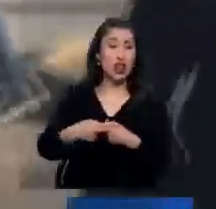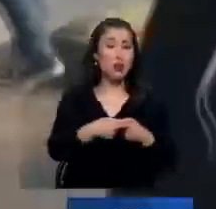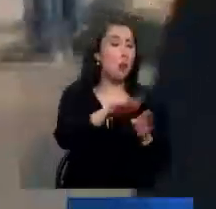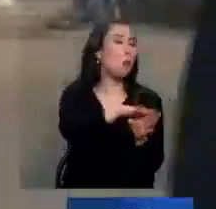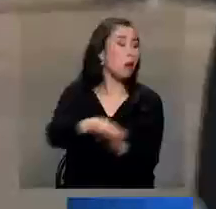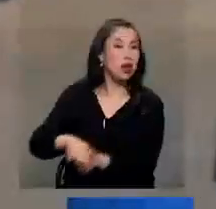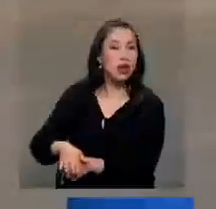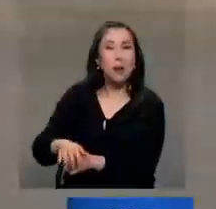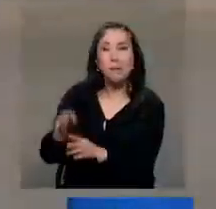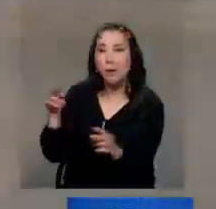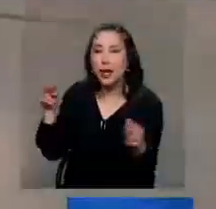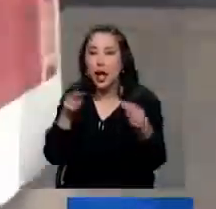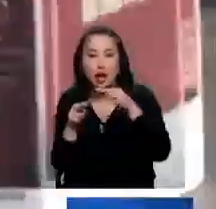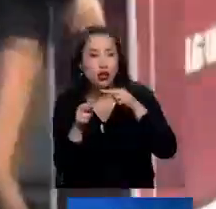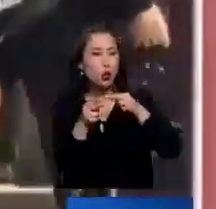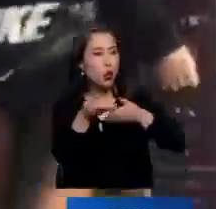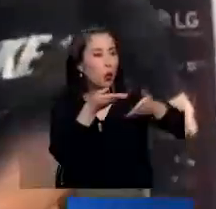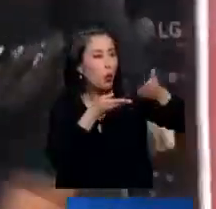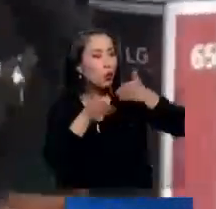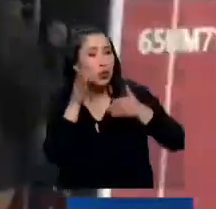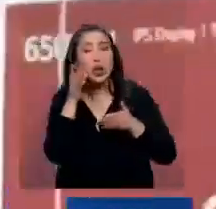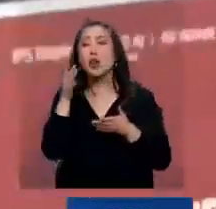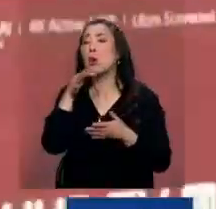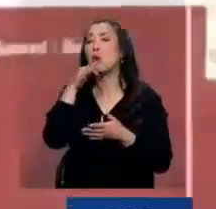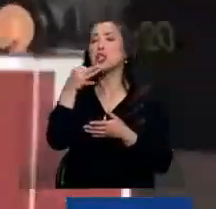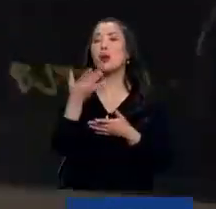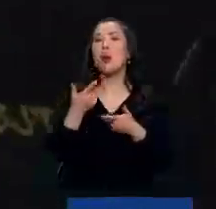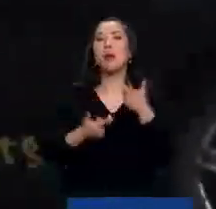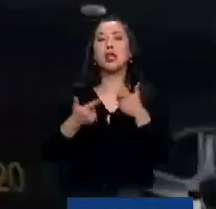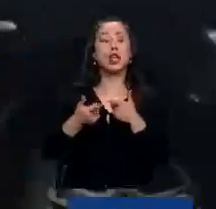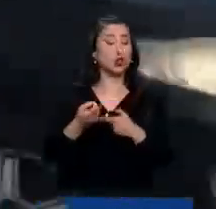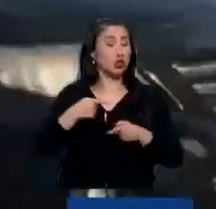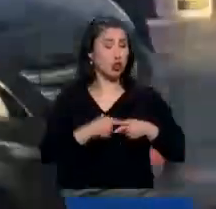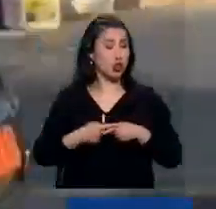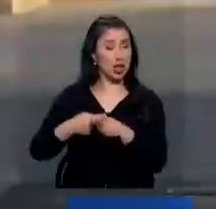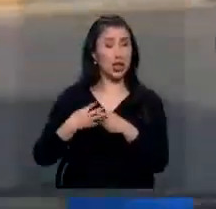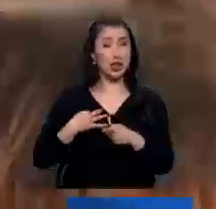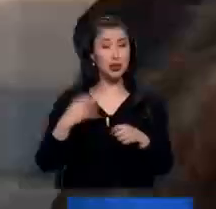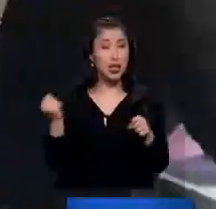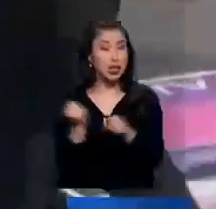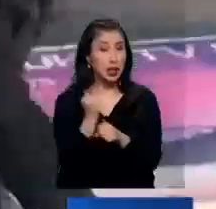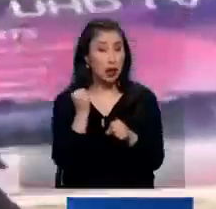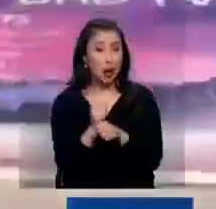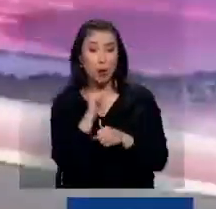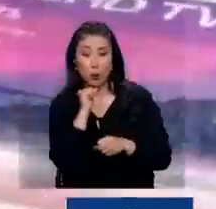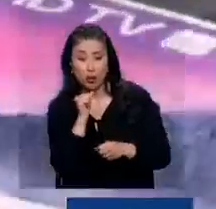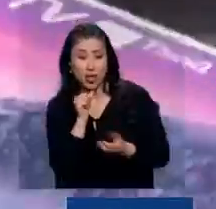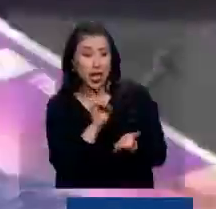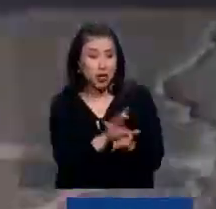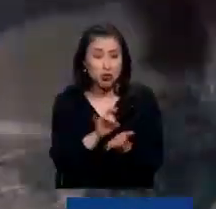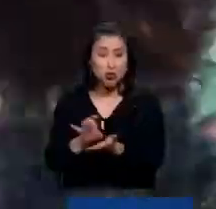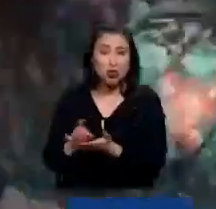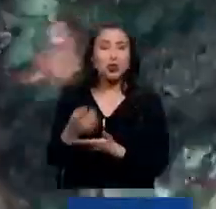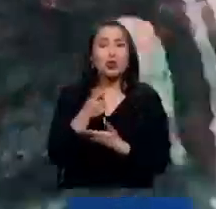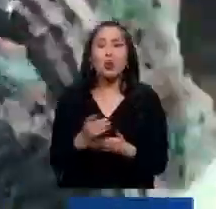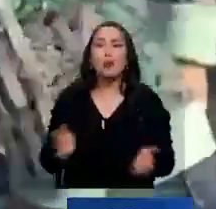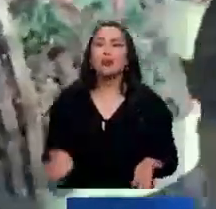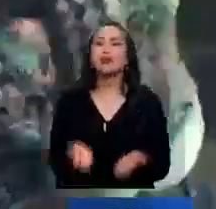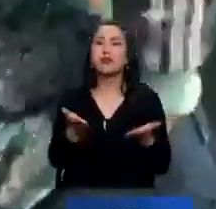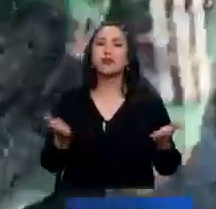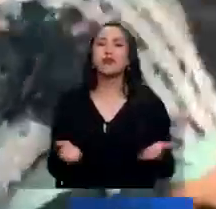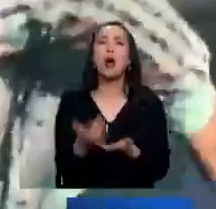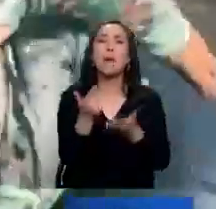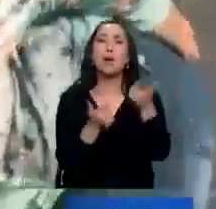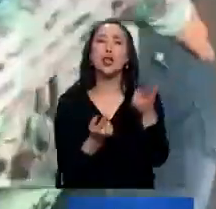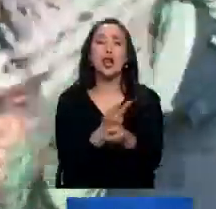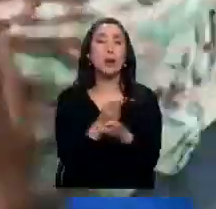verdad escucharnos. Hacemos como, ya, la política, incluso nosotros de la sociedad civil que trabajamos en pobreza y exclusión, empujamos políticas públicas, pero a